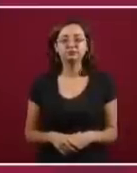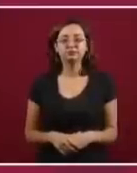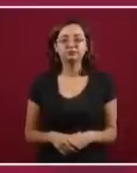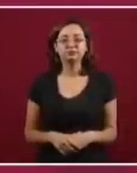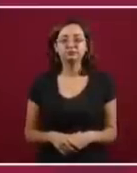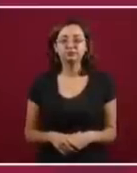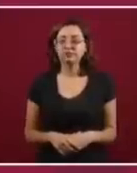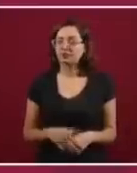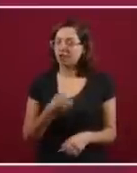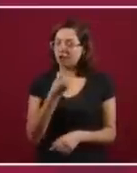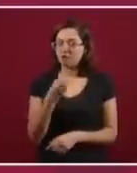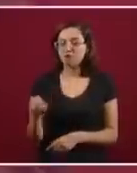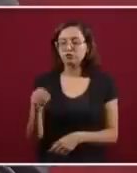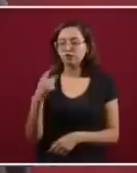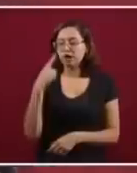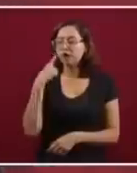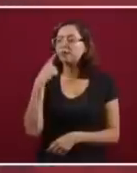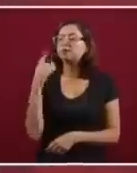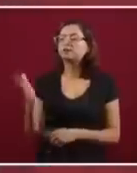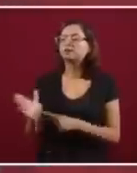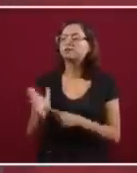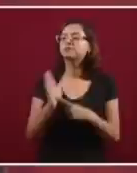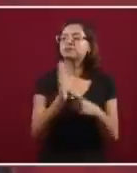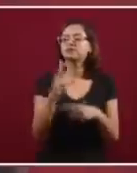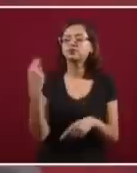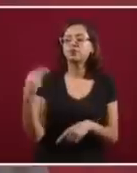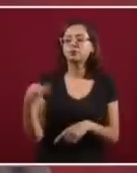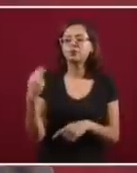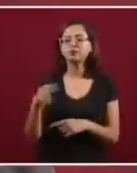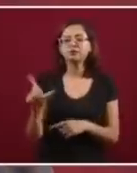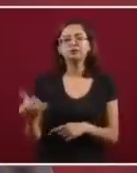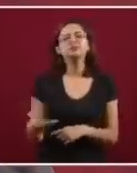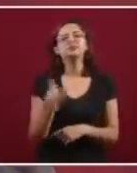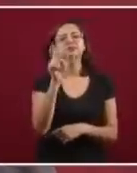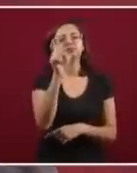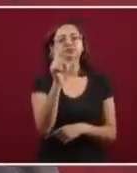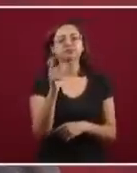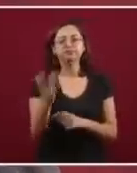tenían que mostrar sugerencia